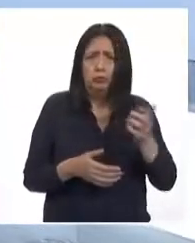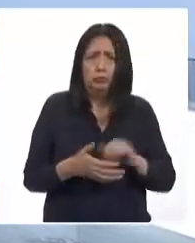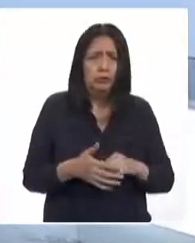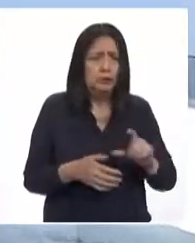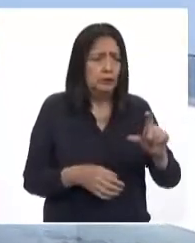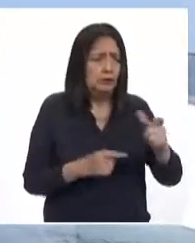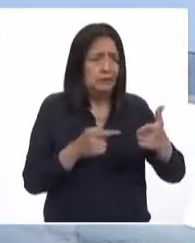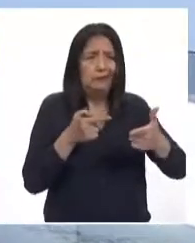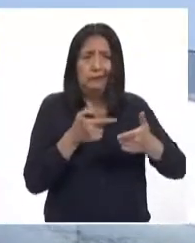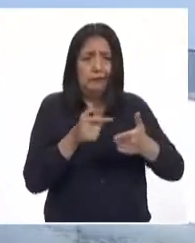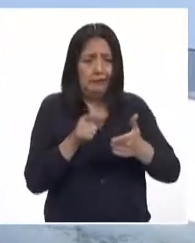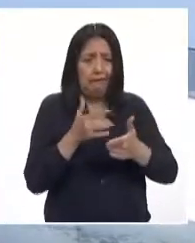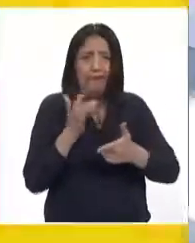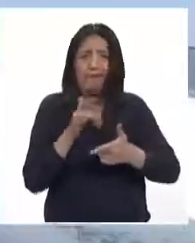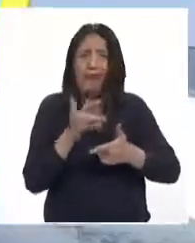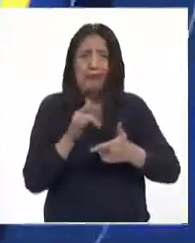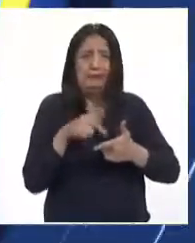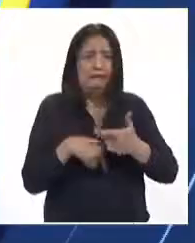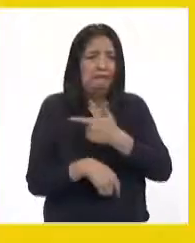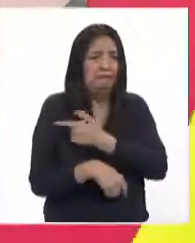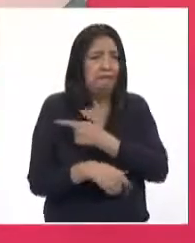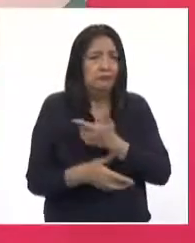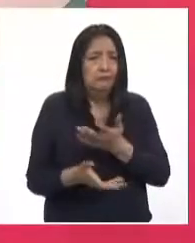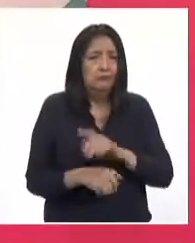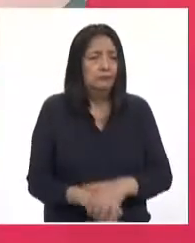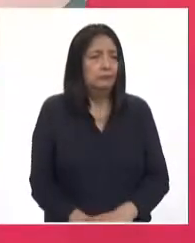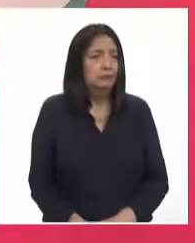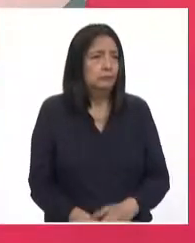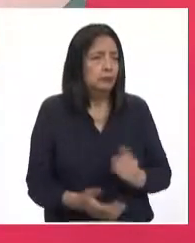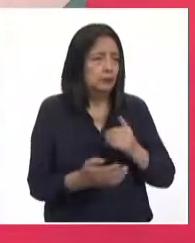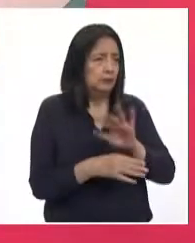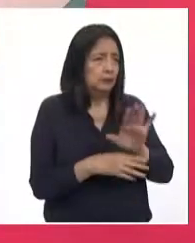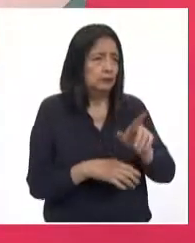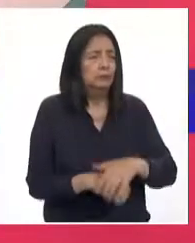las jeringas vacías. Bruno, buenas tardes.